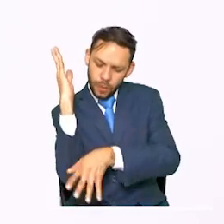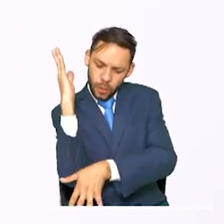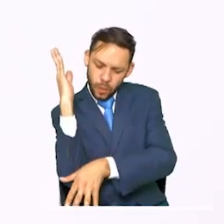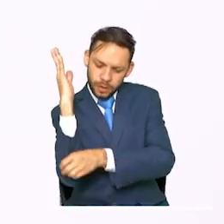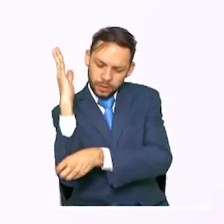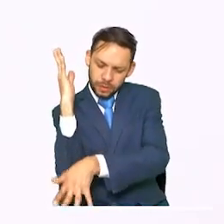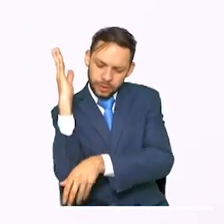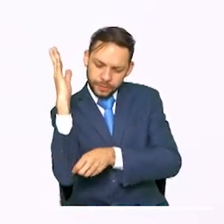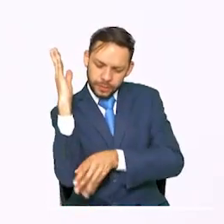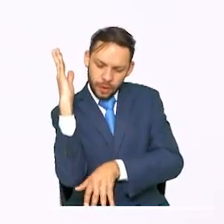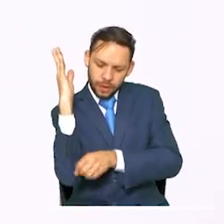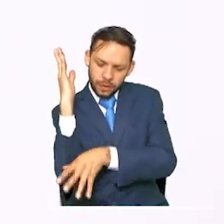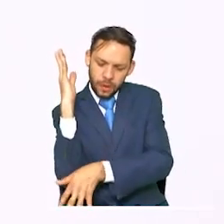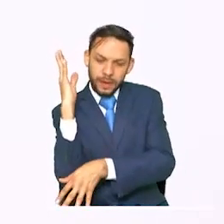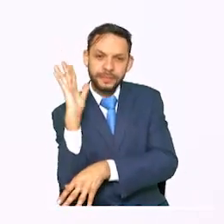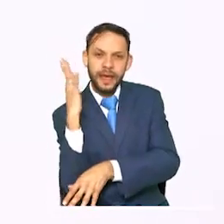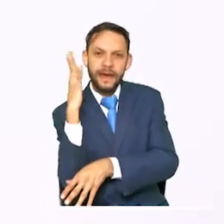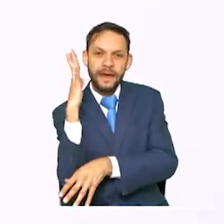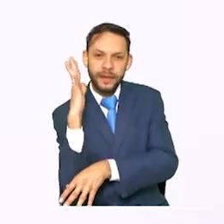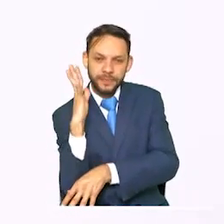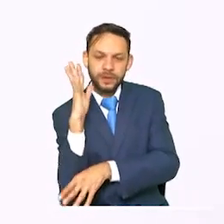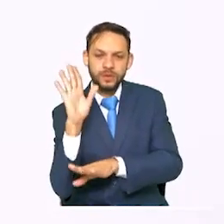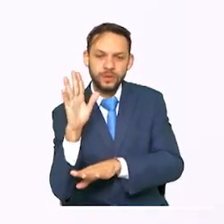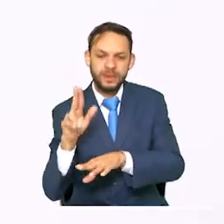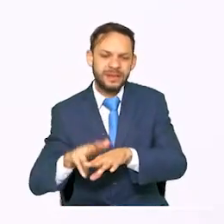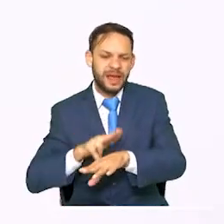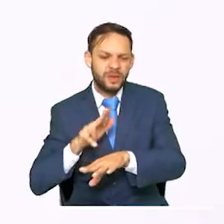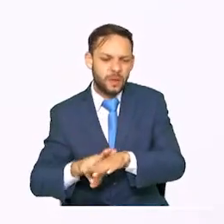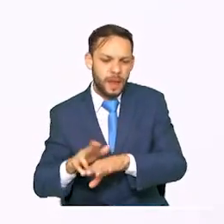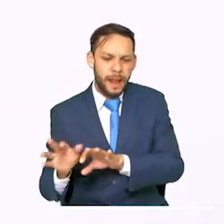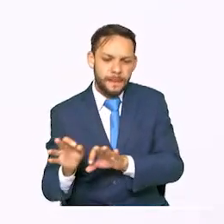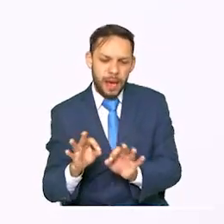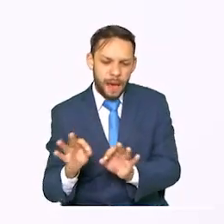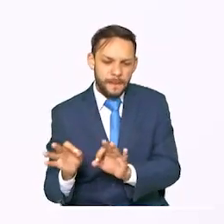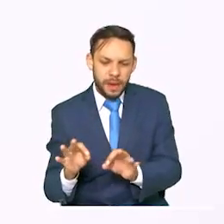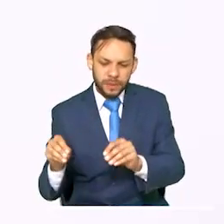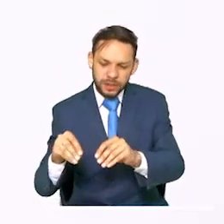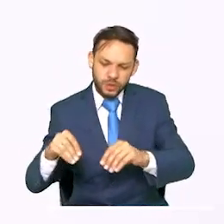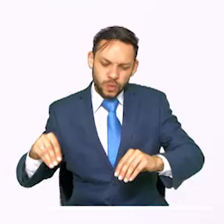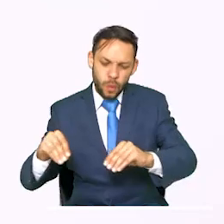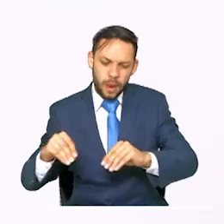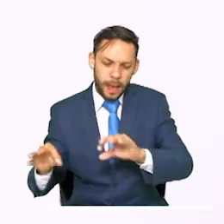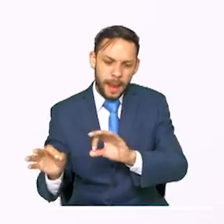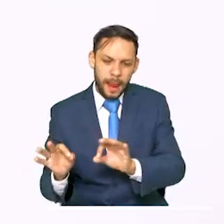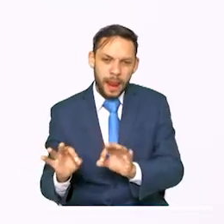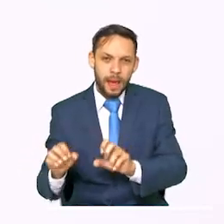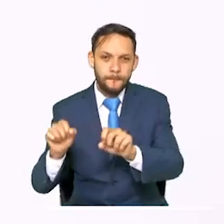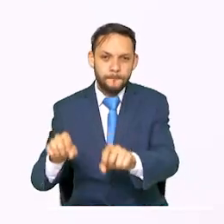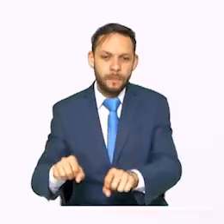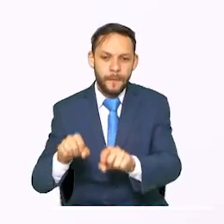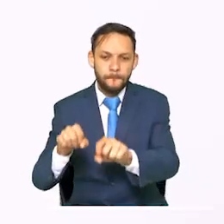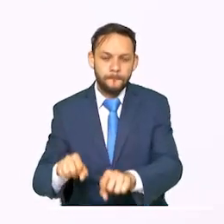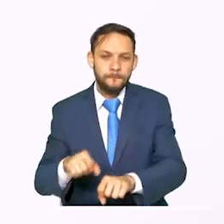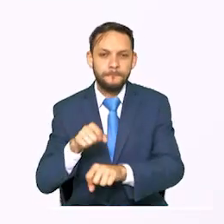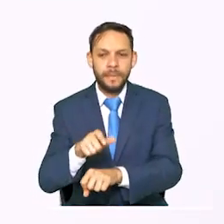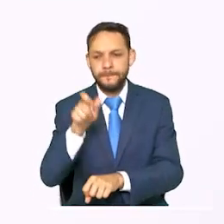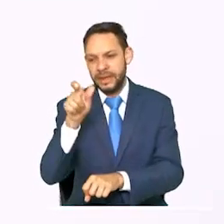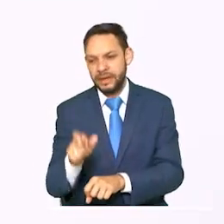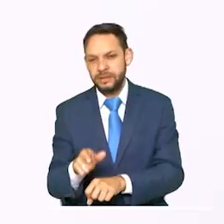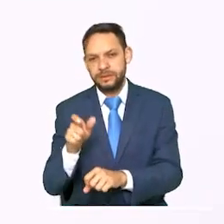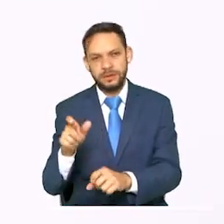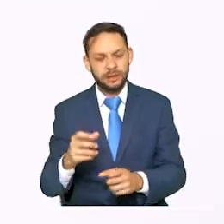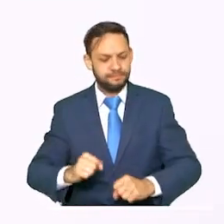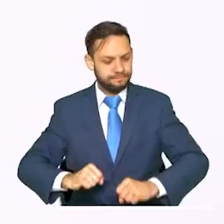con un cultivo absolutamente orgánico, absolutamente limpio, porque van a ser consumidas por seres humanos